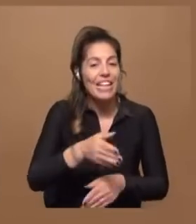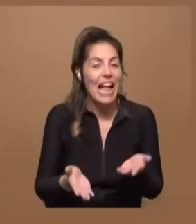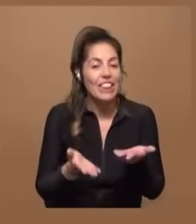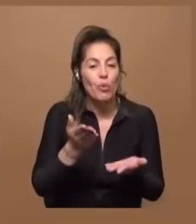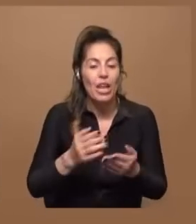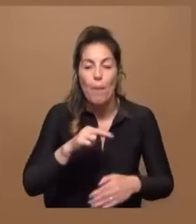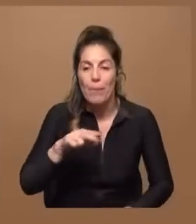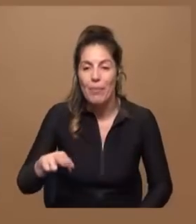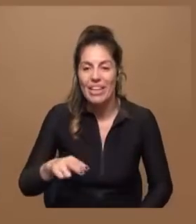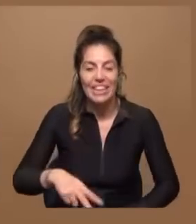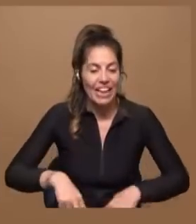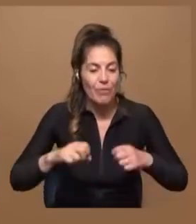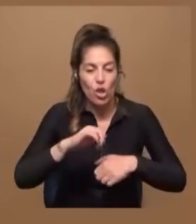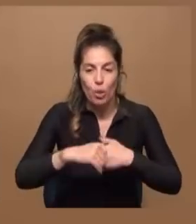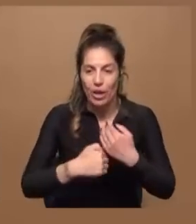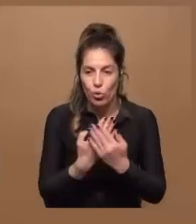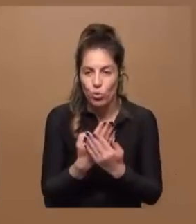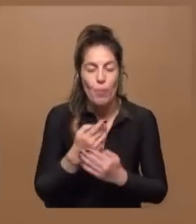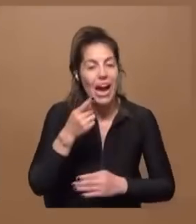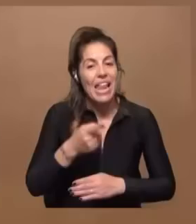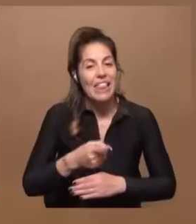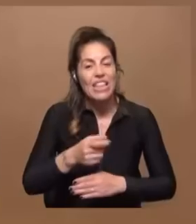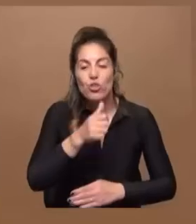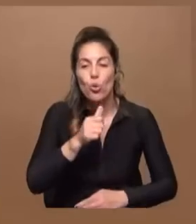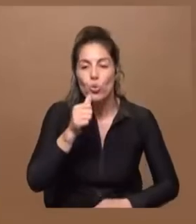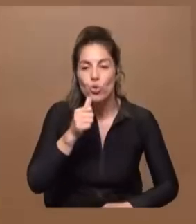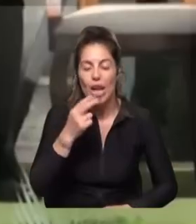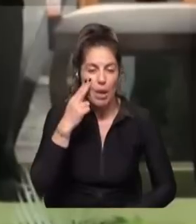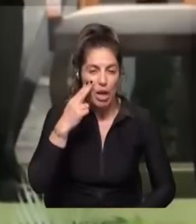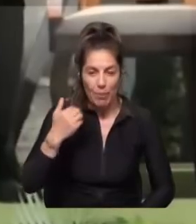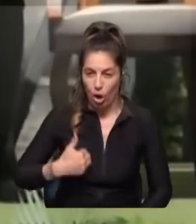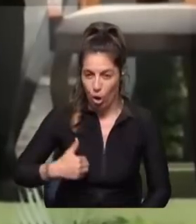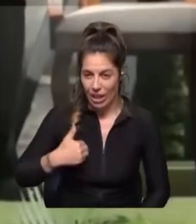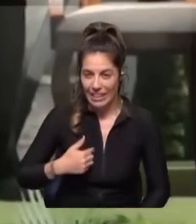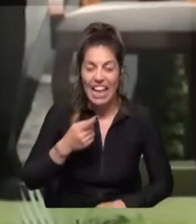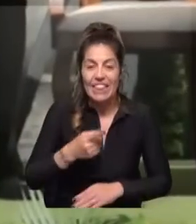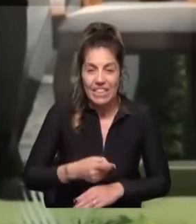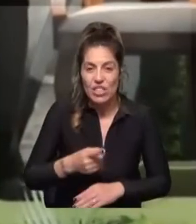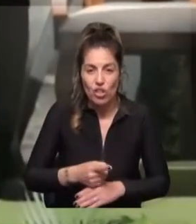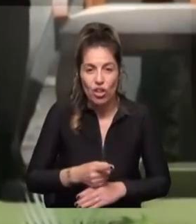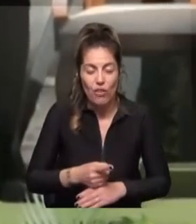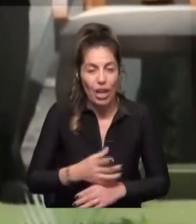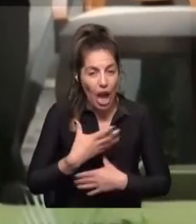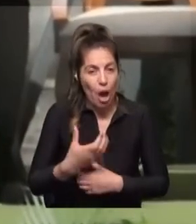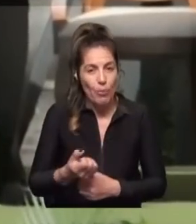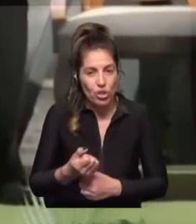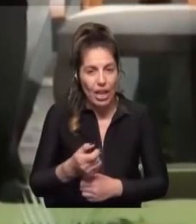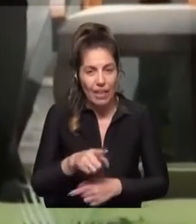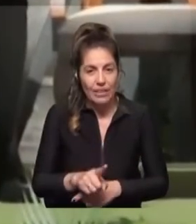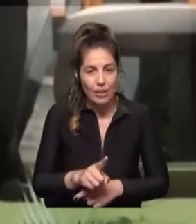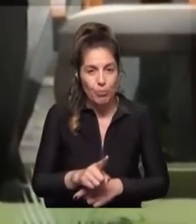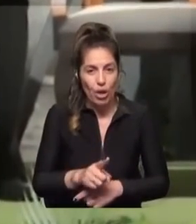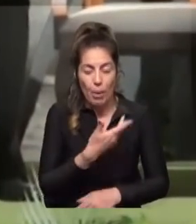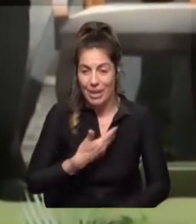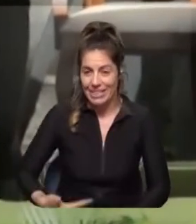tribunal permanente de revisión del mercosur para resolver la controversia con Argentina decisión que fue ratificada por el propio presidente de Paraguay